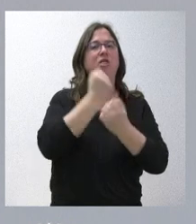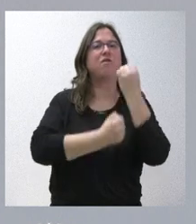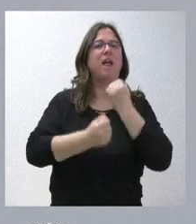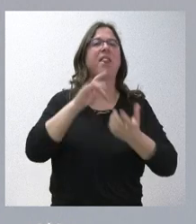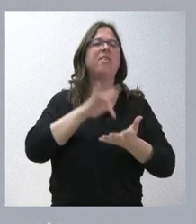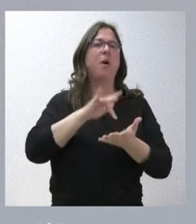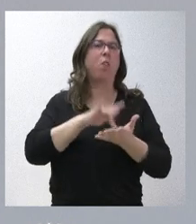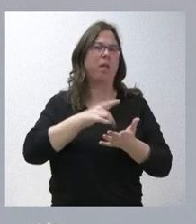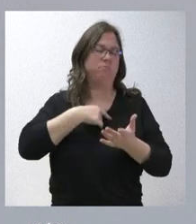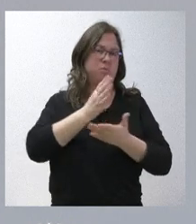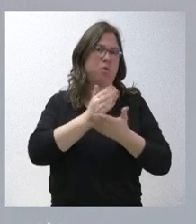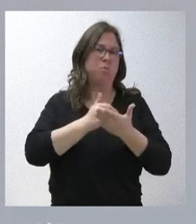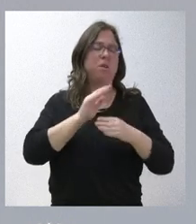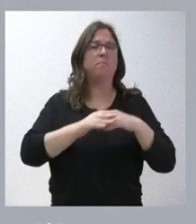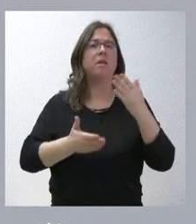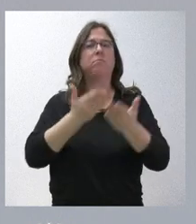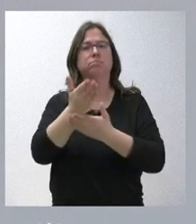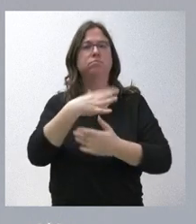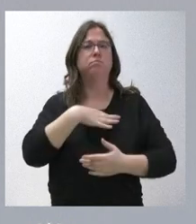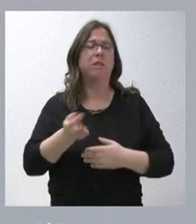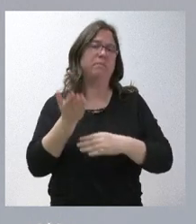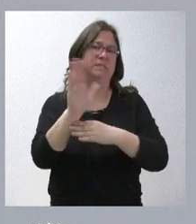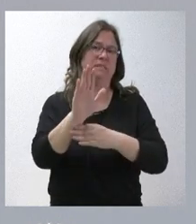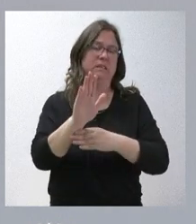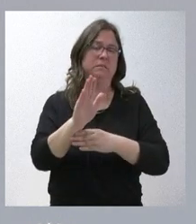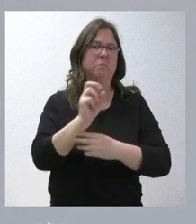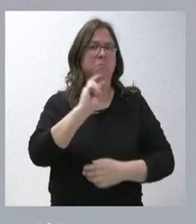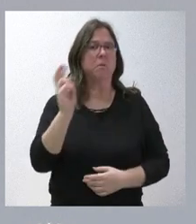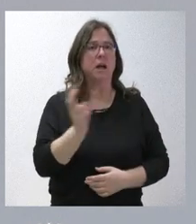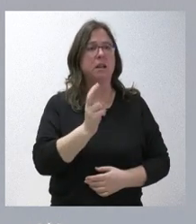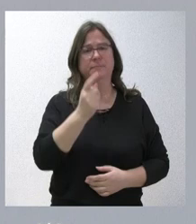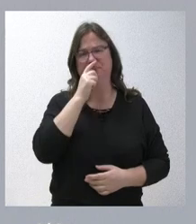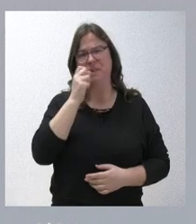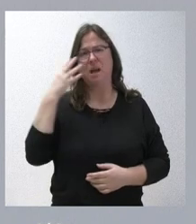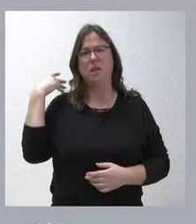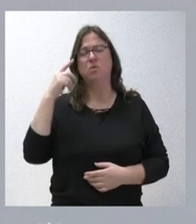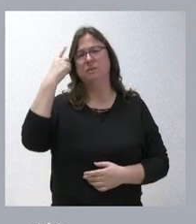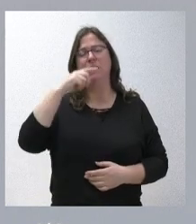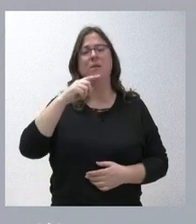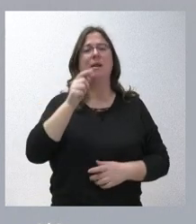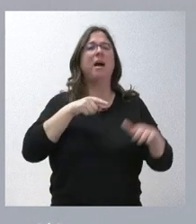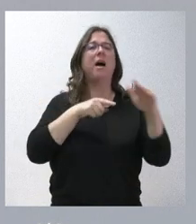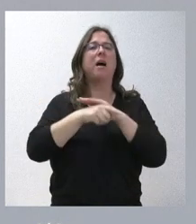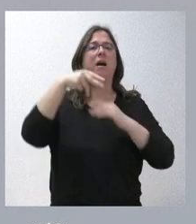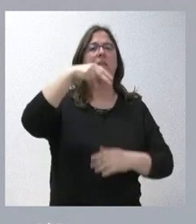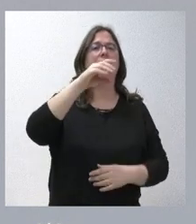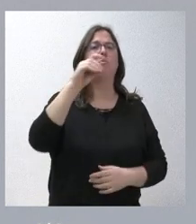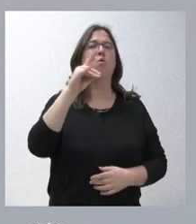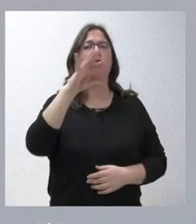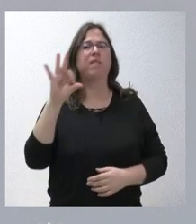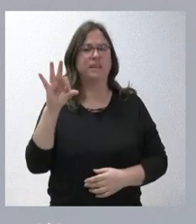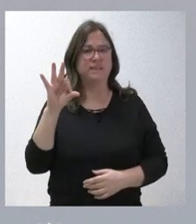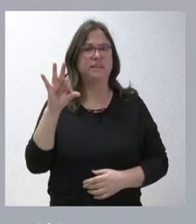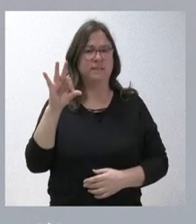comunidad Autónoma para que se puedan presentar hay varias en los últimos años saben ustedes que mudis que es la que ha hecho esta